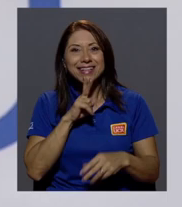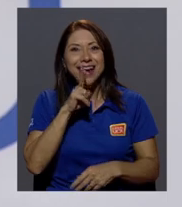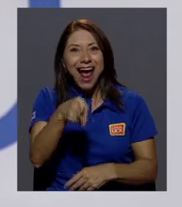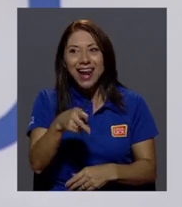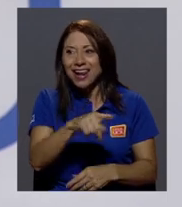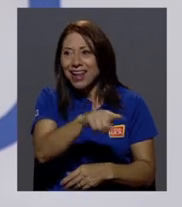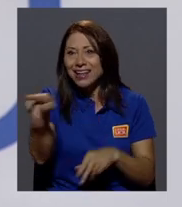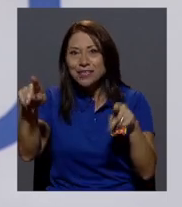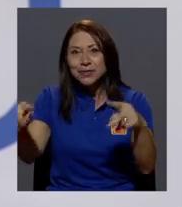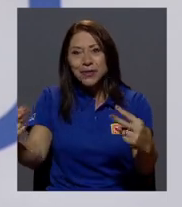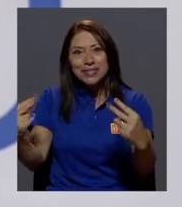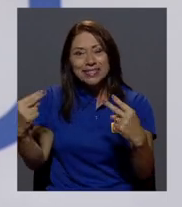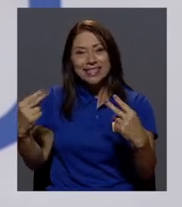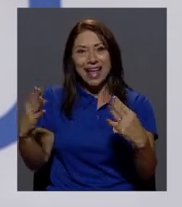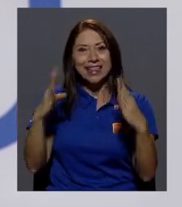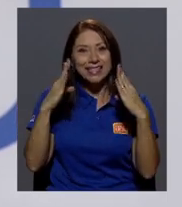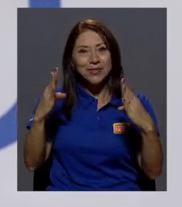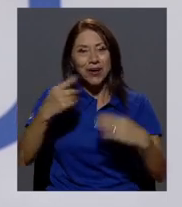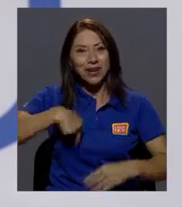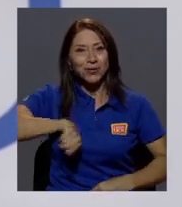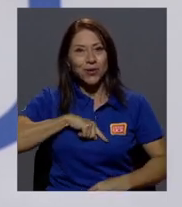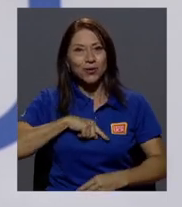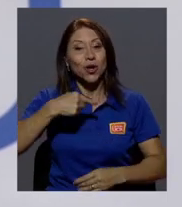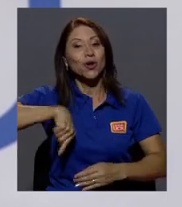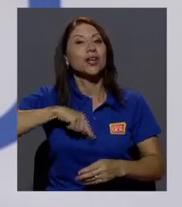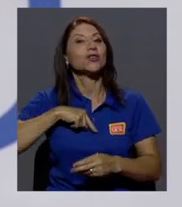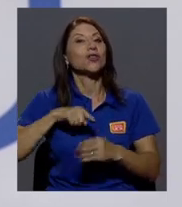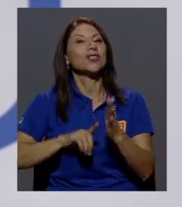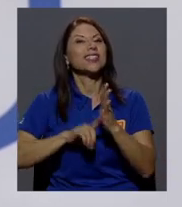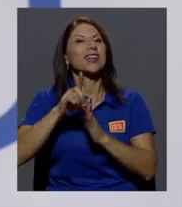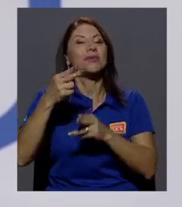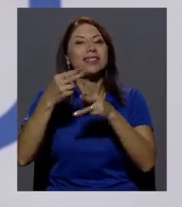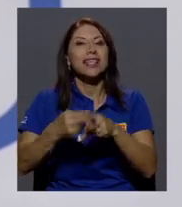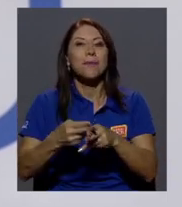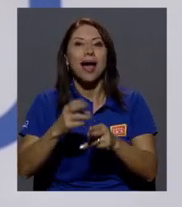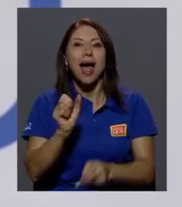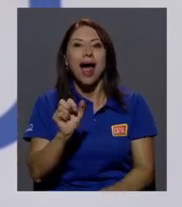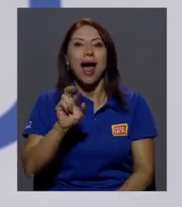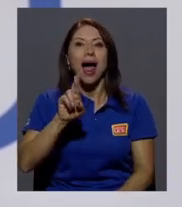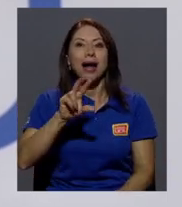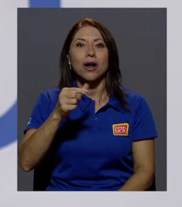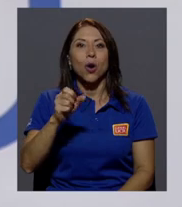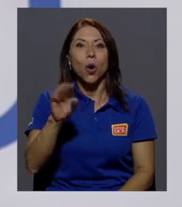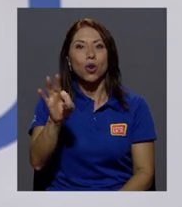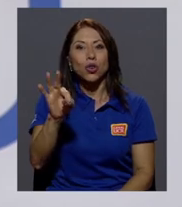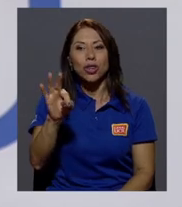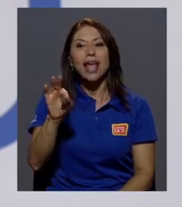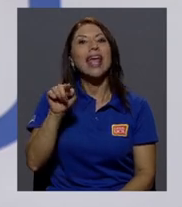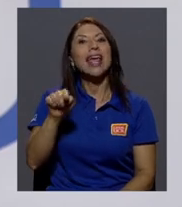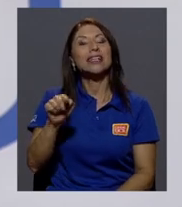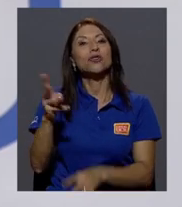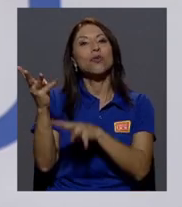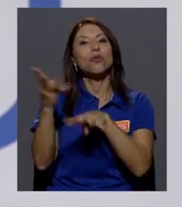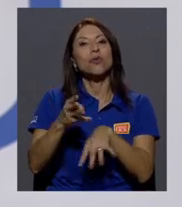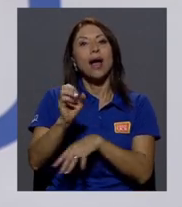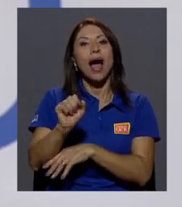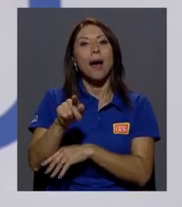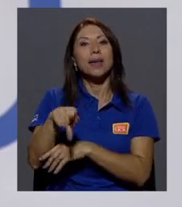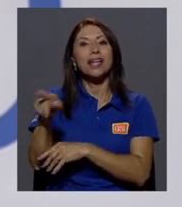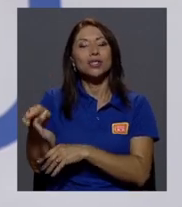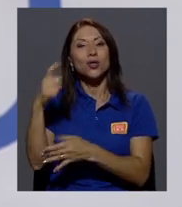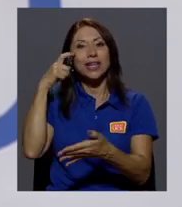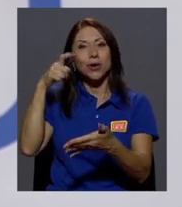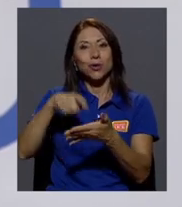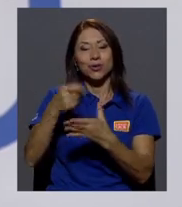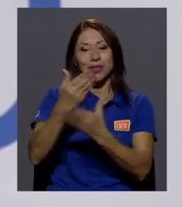nosotros y en este caso nosotros lo que desarrollamos se llama argot es una aplicación de reconocimiento de las manos en este caso y